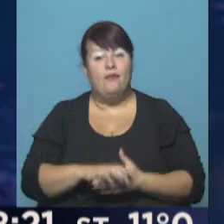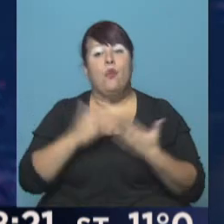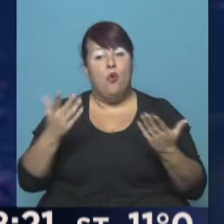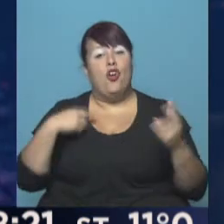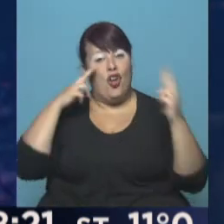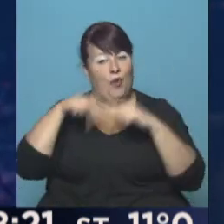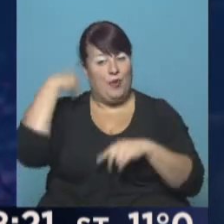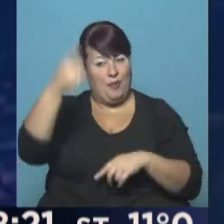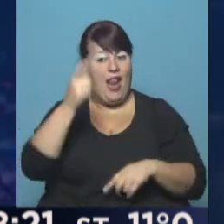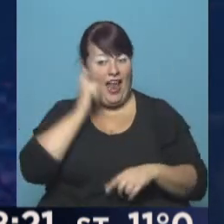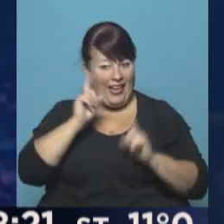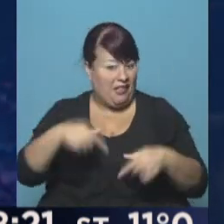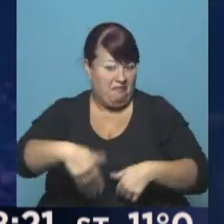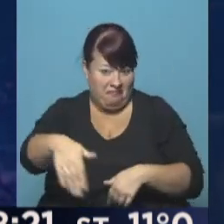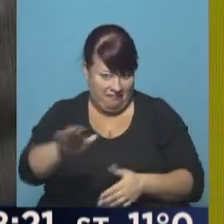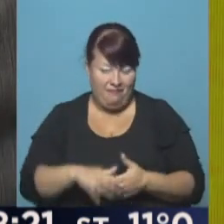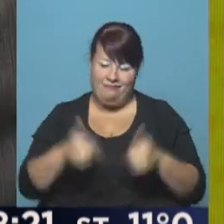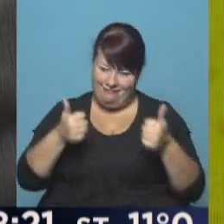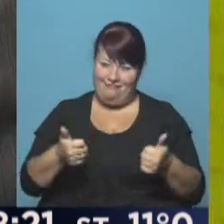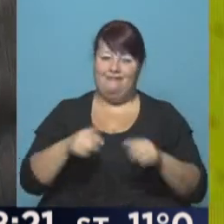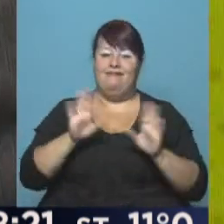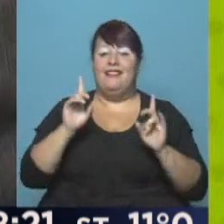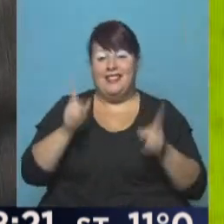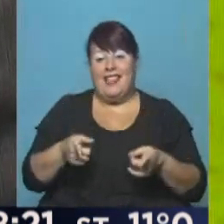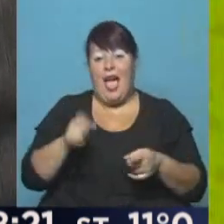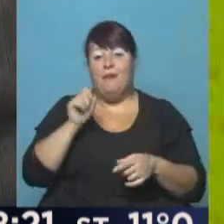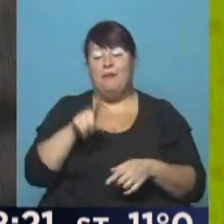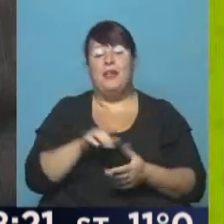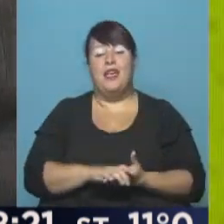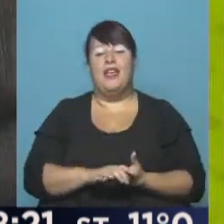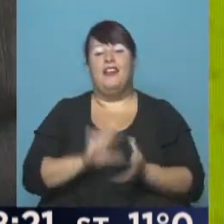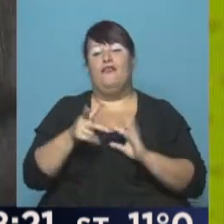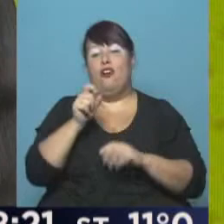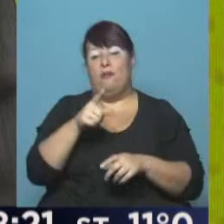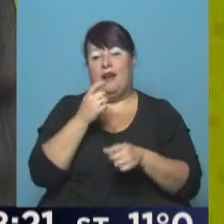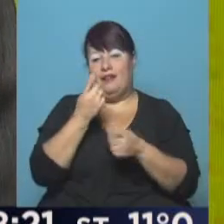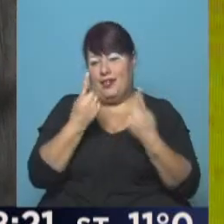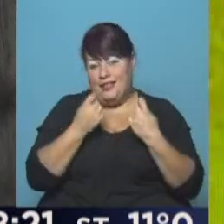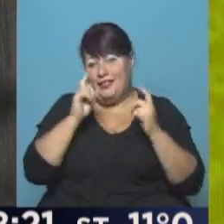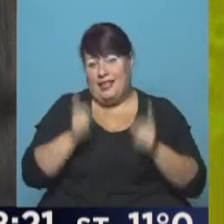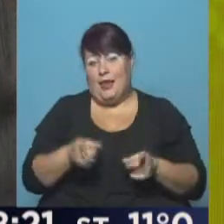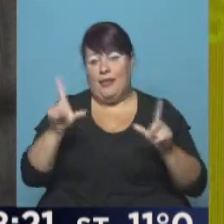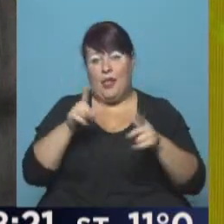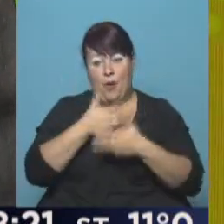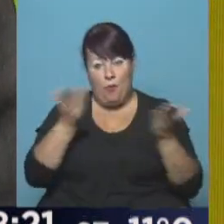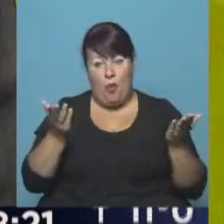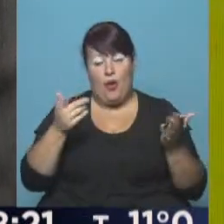bueno nos esperamos la rioja también en cualquier momento como nos bueno si es parte también de la función que necesita y que tiene la televisión pública